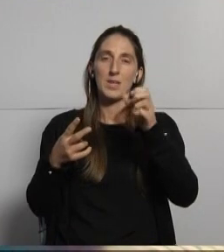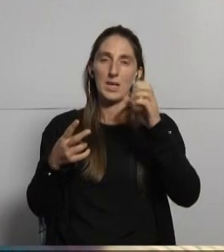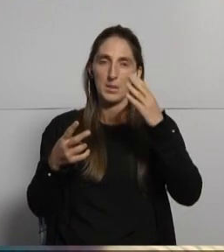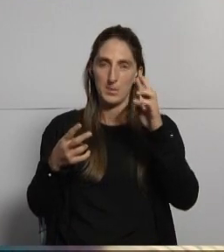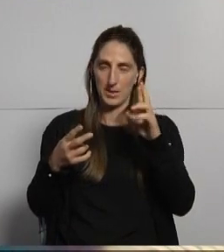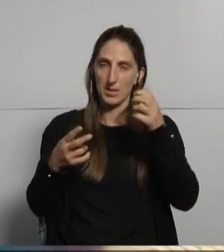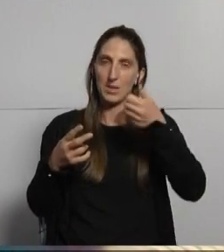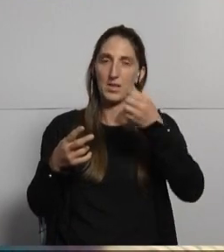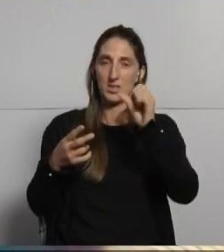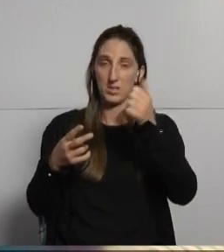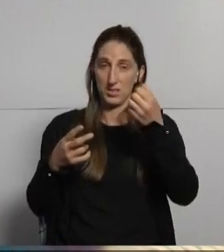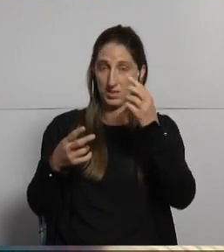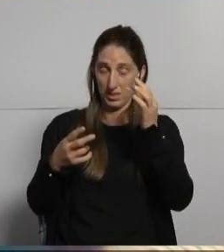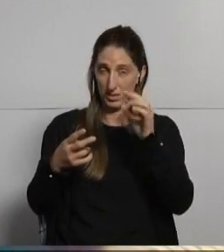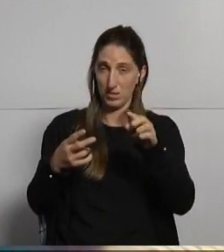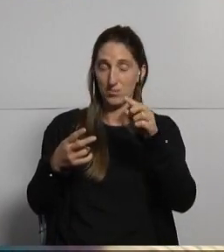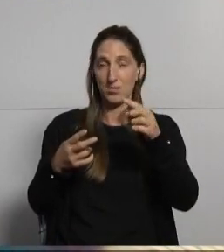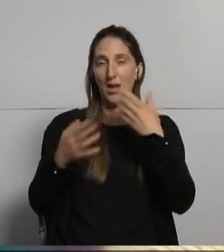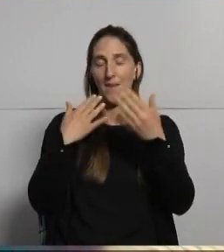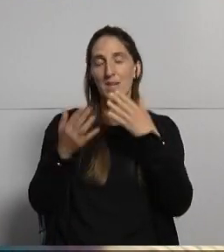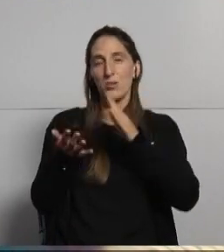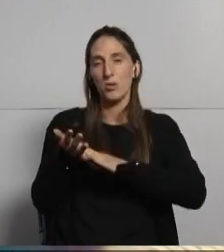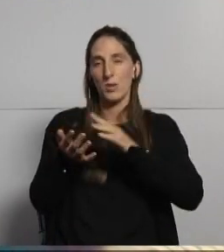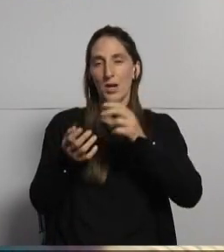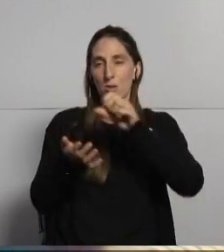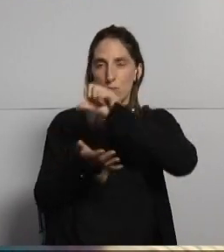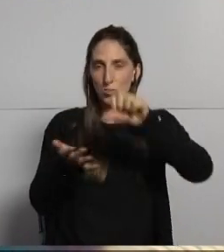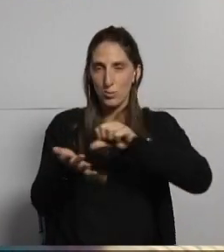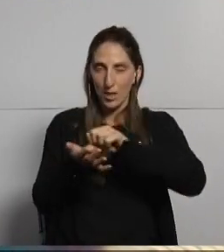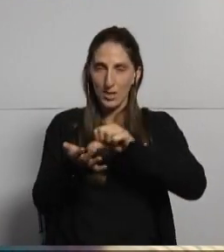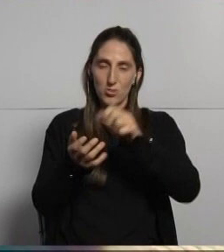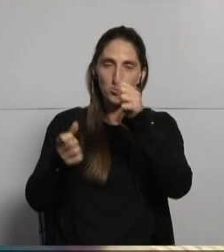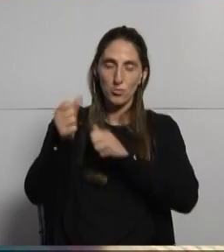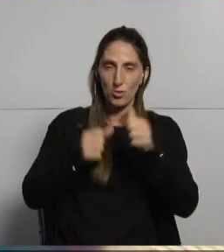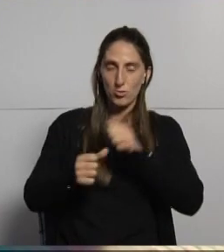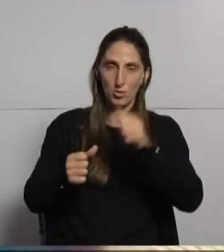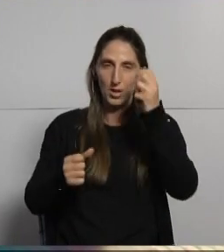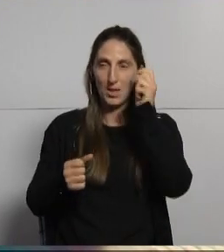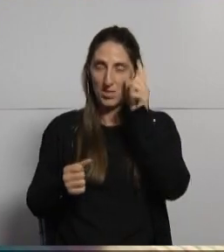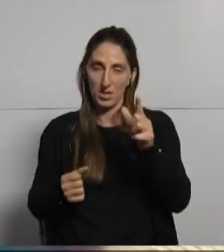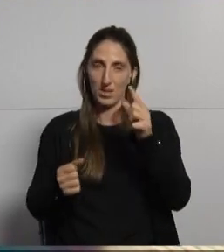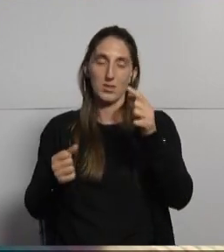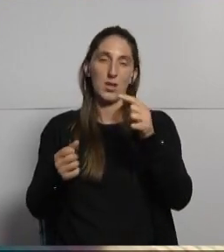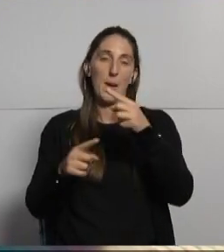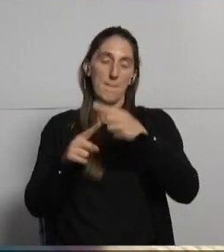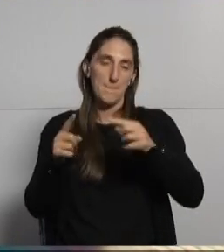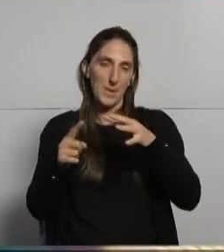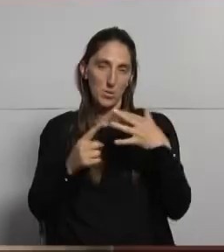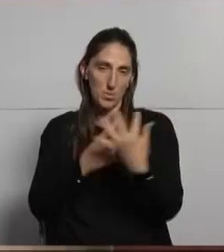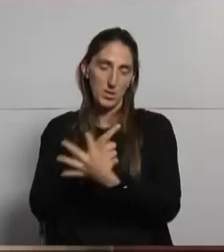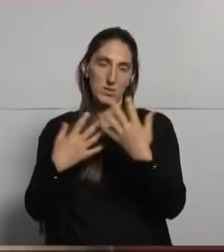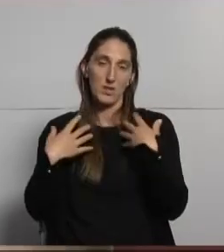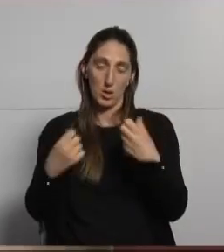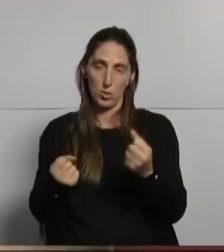C. Castro, que va a hablar sobre ciudades con soluciones inteligentes. Esto es medio ambiente, salud y movilidad. Habrá una